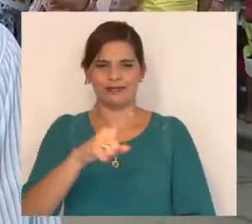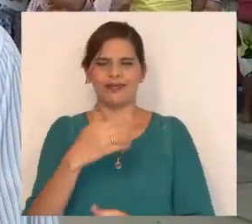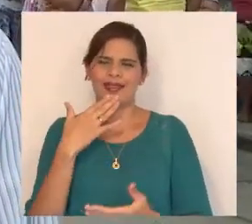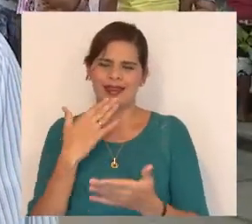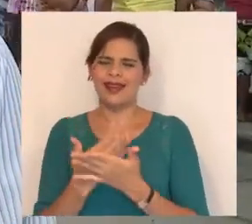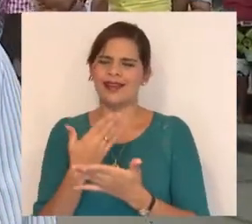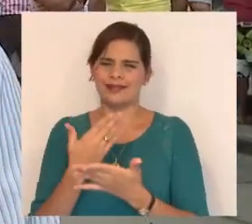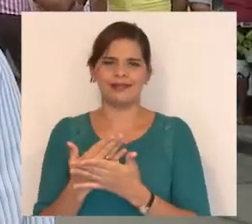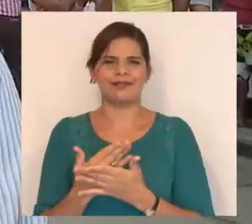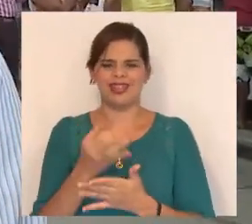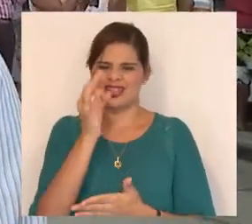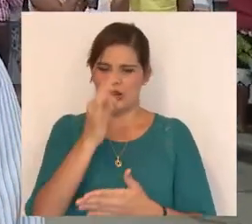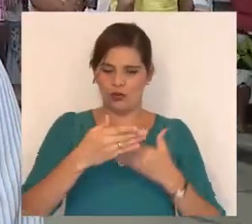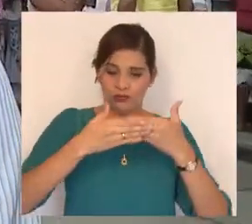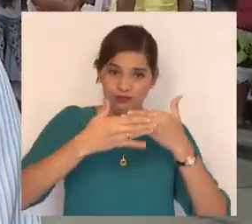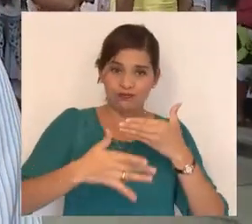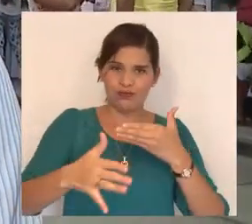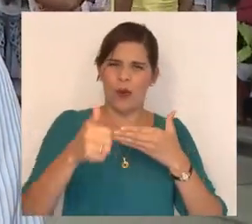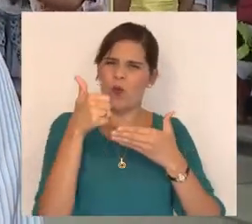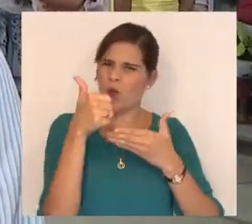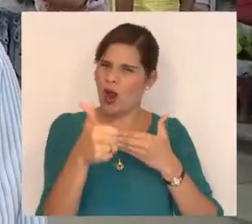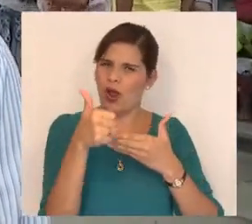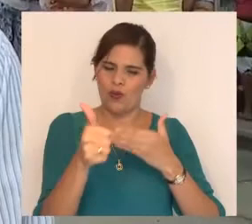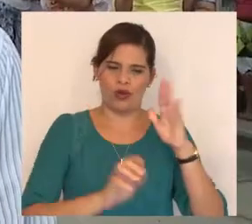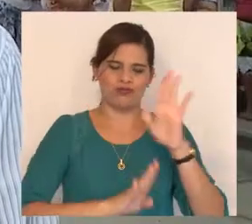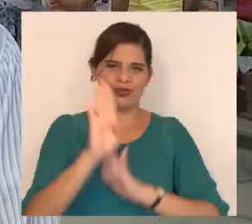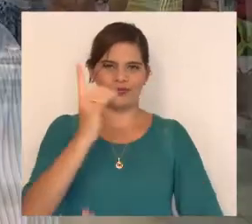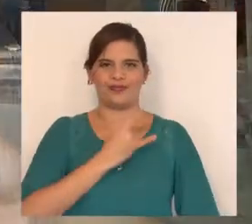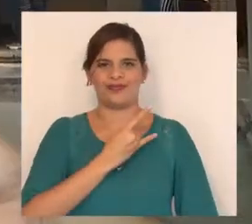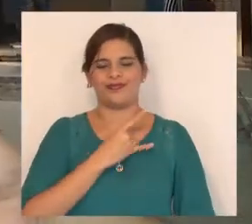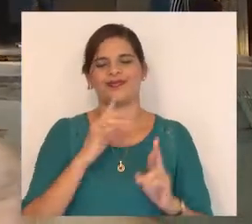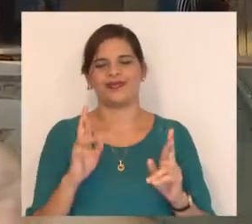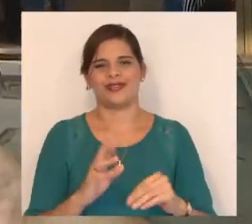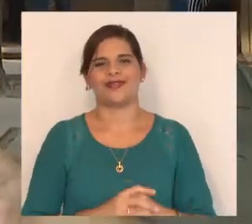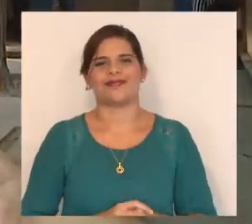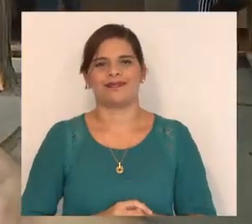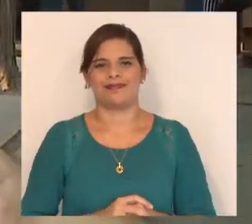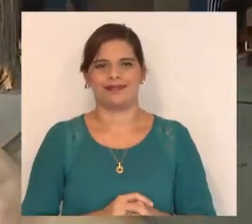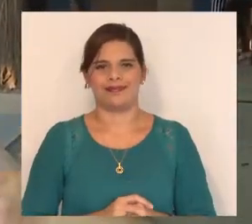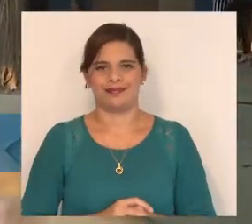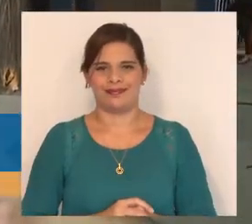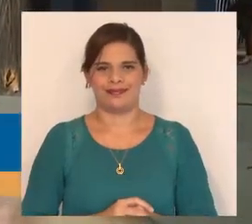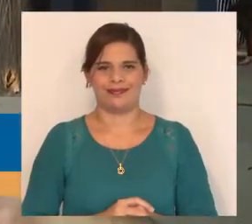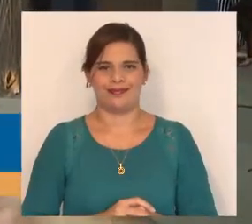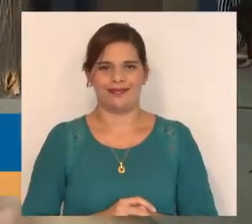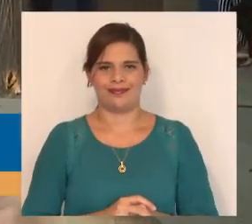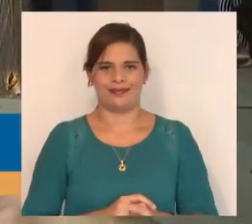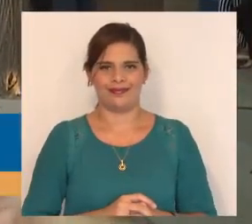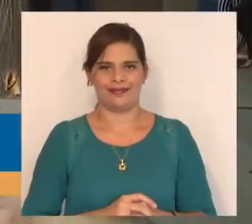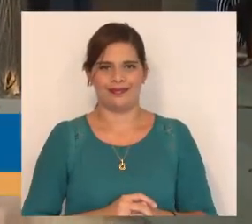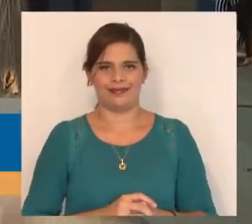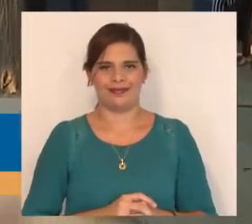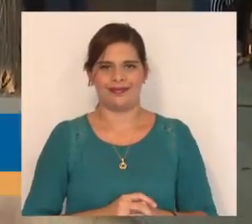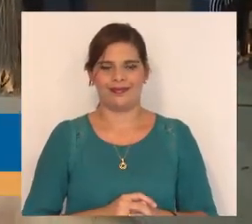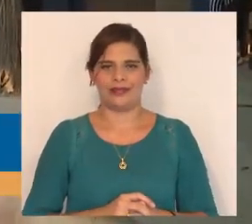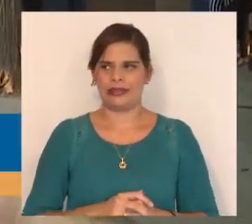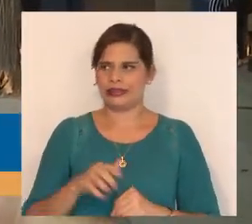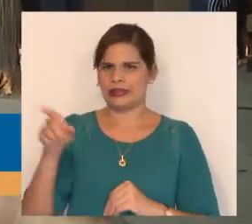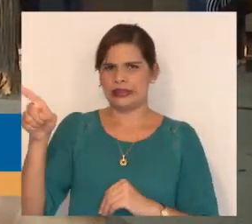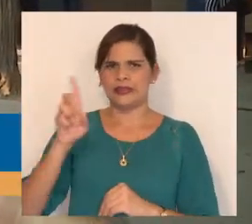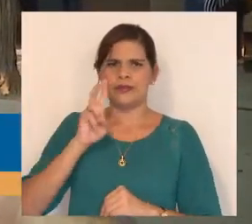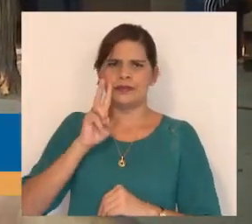que todos estos años van a venir cosas bonitas, cosas importantes para el trabajador. Esto se está demostrando que la nueva